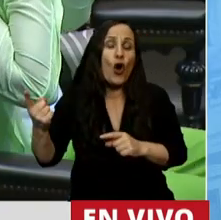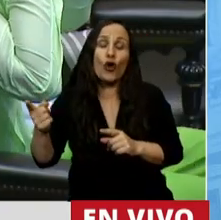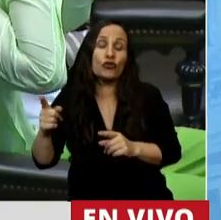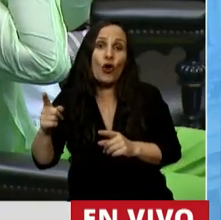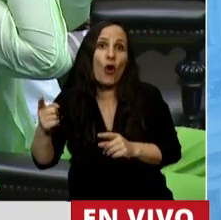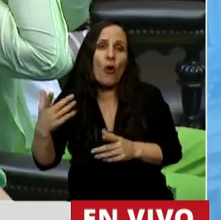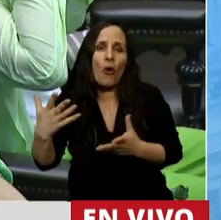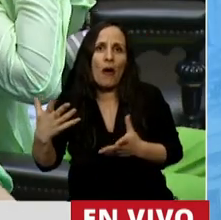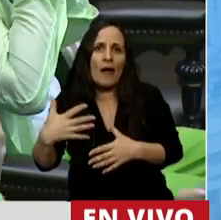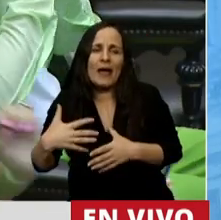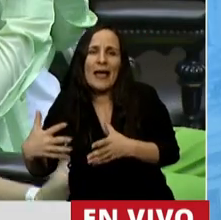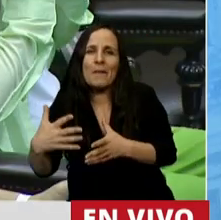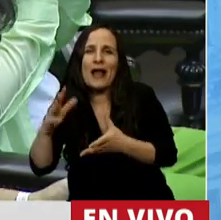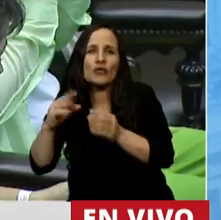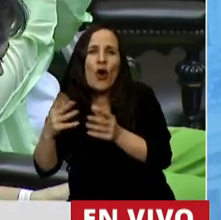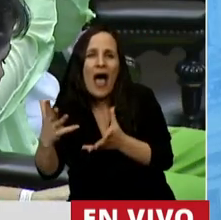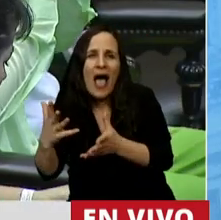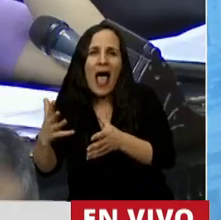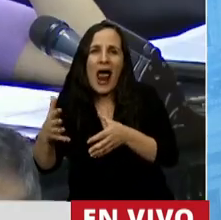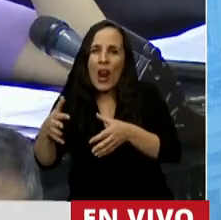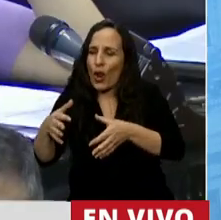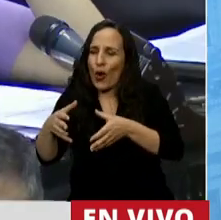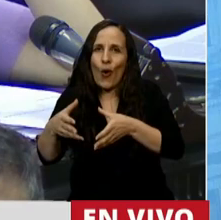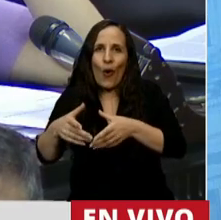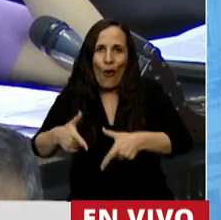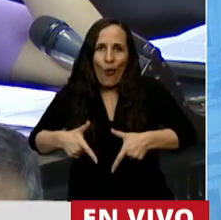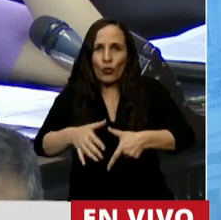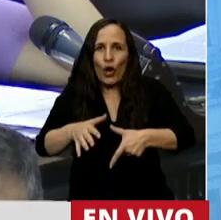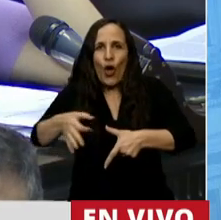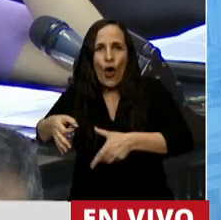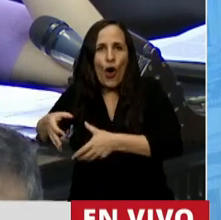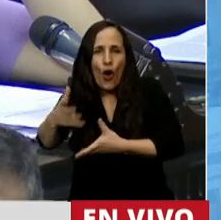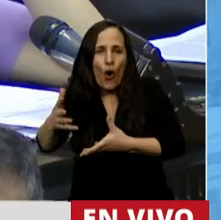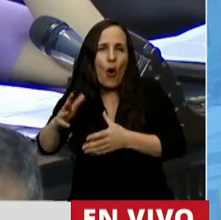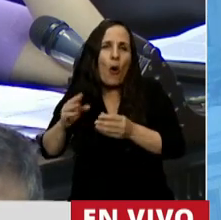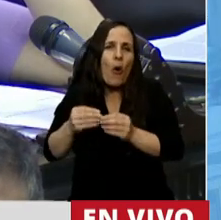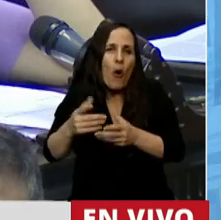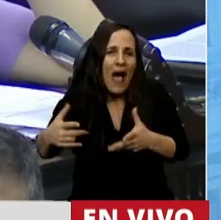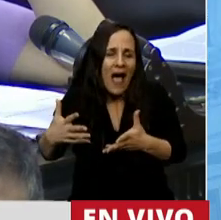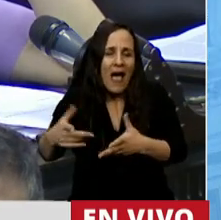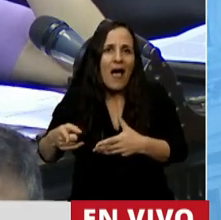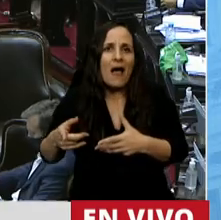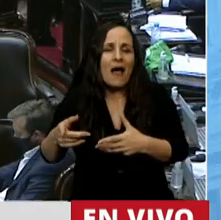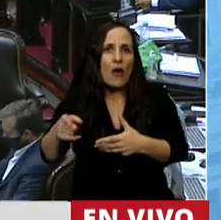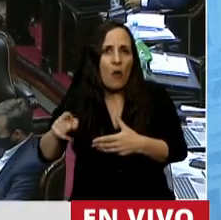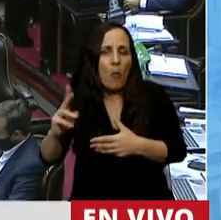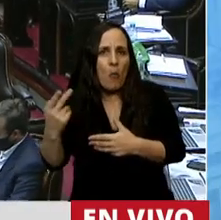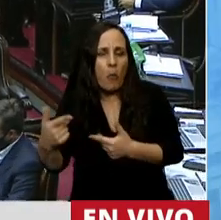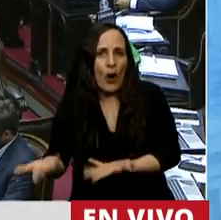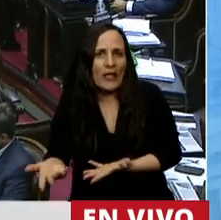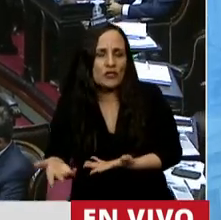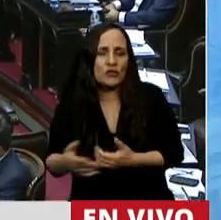naturales, por embarazos ectópicos, por diferentes anomalías. Ahora, yo me pregunto esto, ¿de